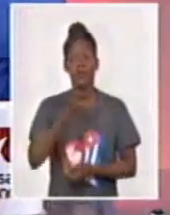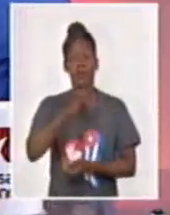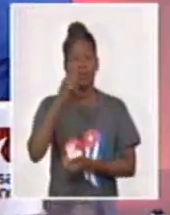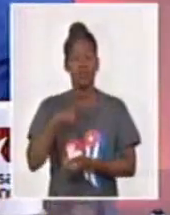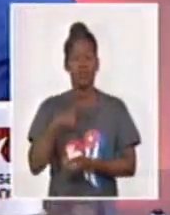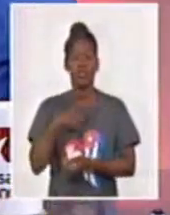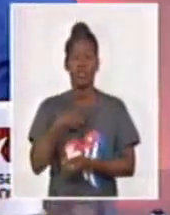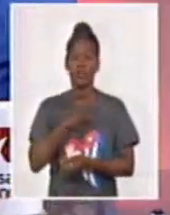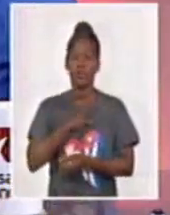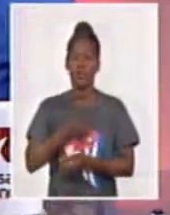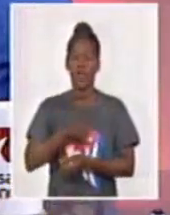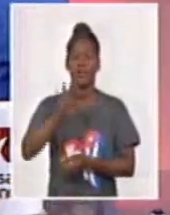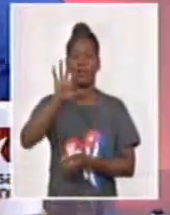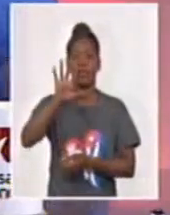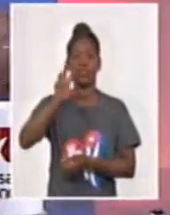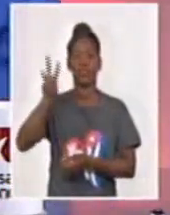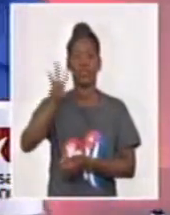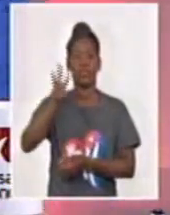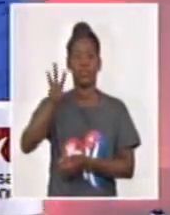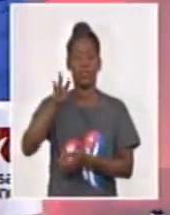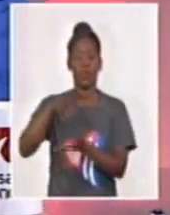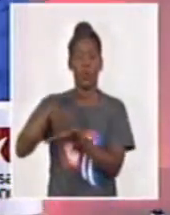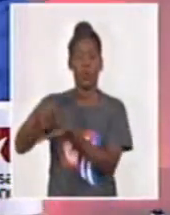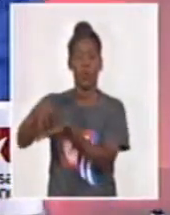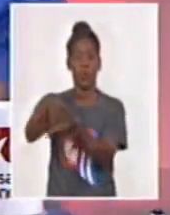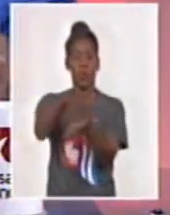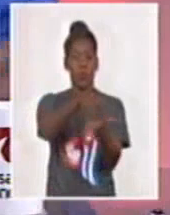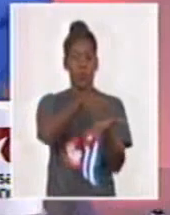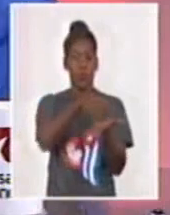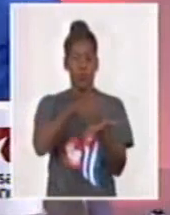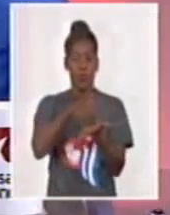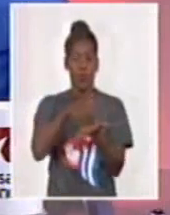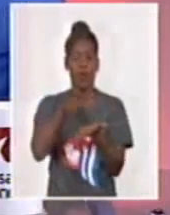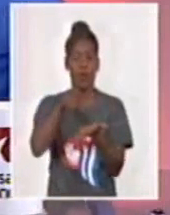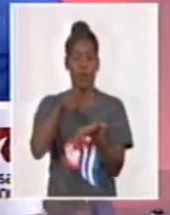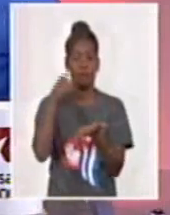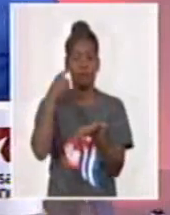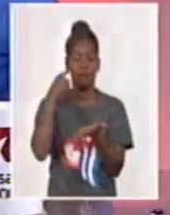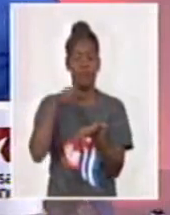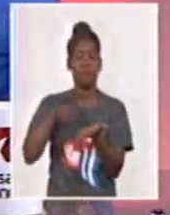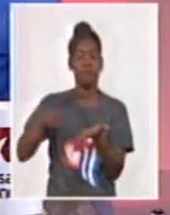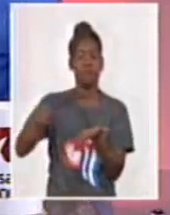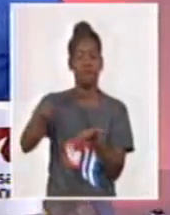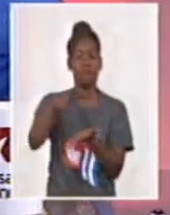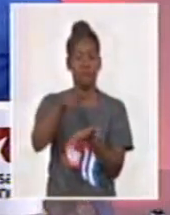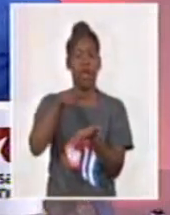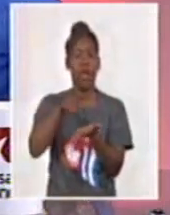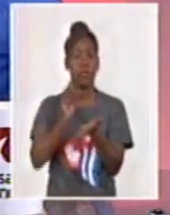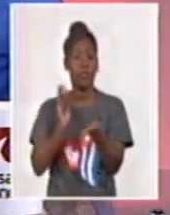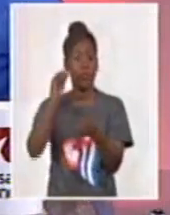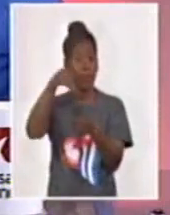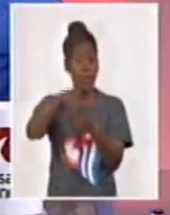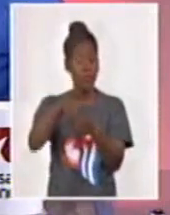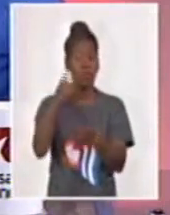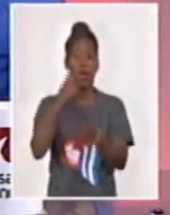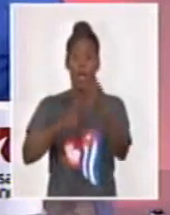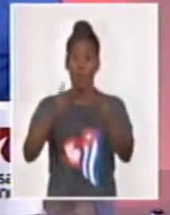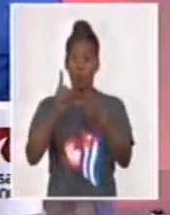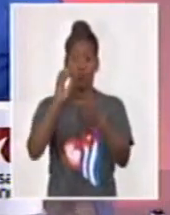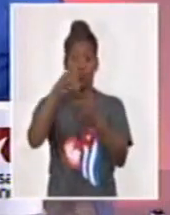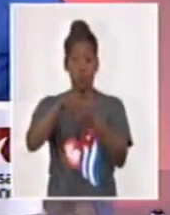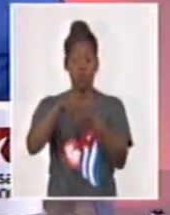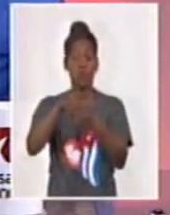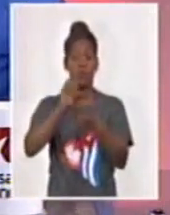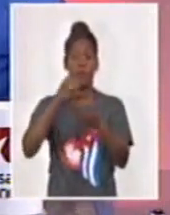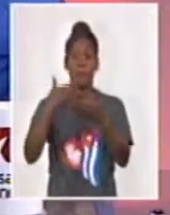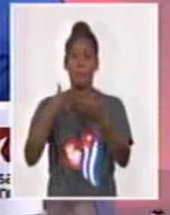unidades, que por supuesto incluye los establecimientos de trabajadores por cuenta propia, las unidades de Palmar, El Egrén, Artec,